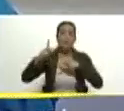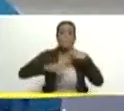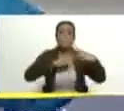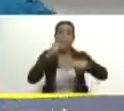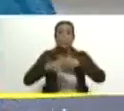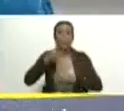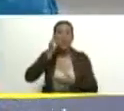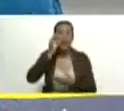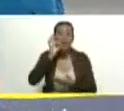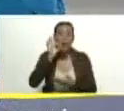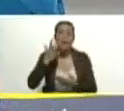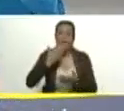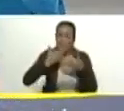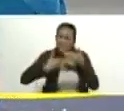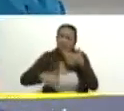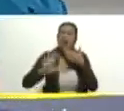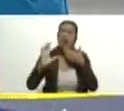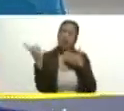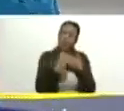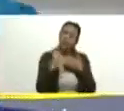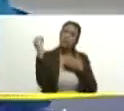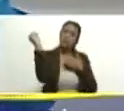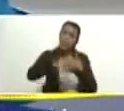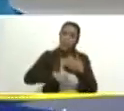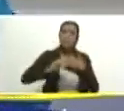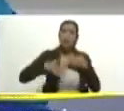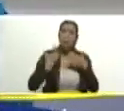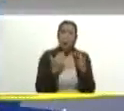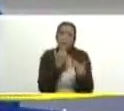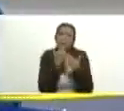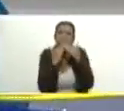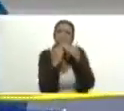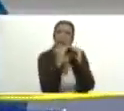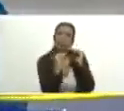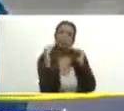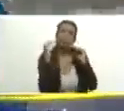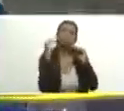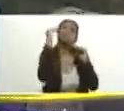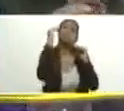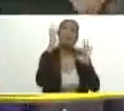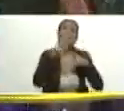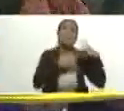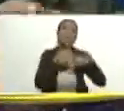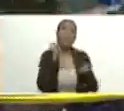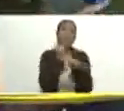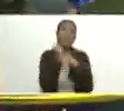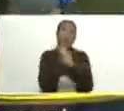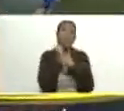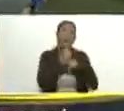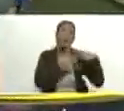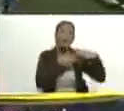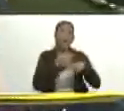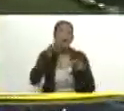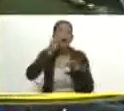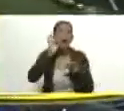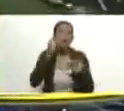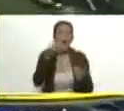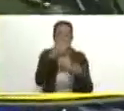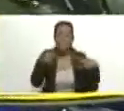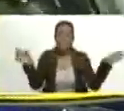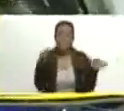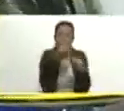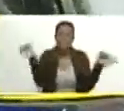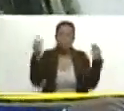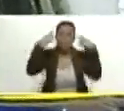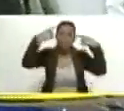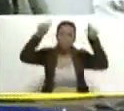producción. Falta mucho todavía por andar, pero ya estamos en un nivel alto de trabajo, producción y de excelencia.